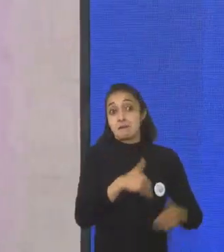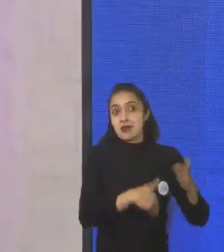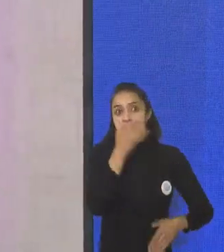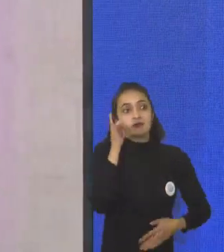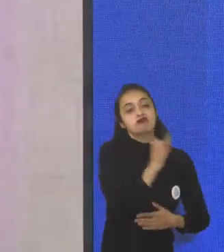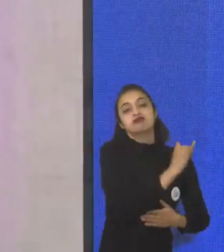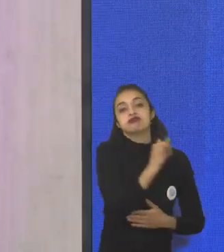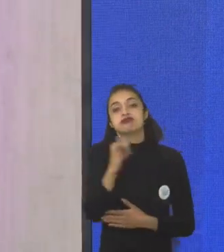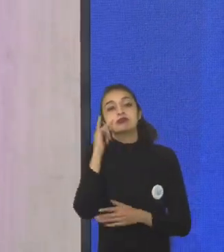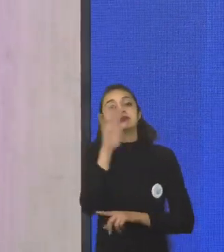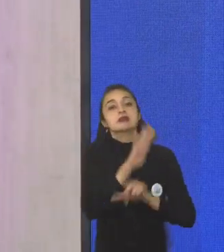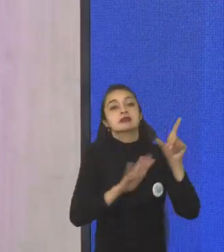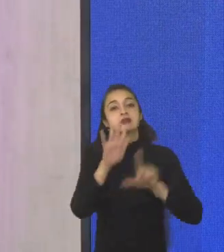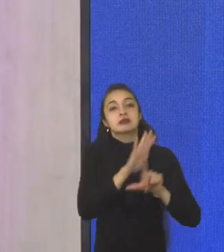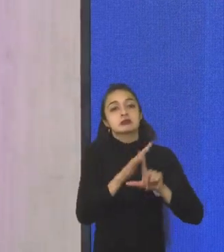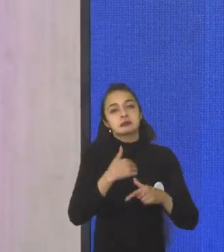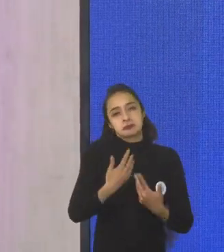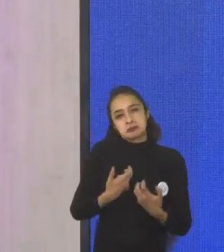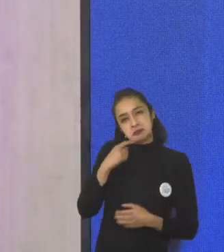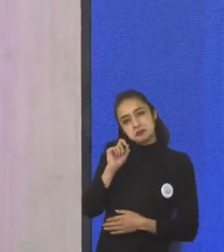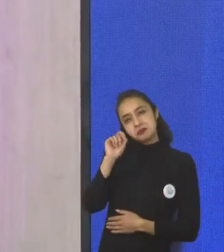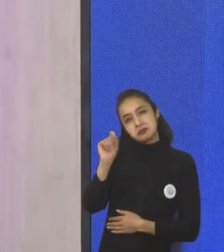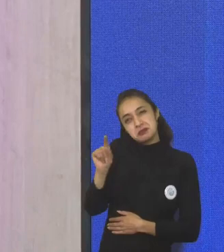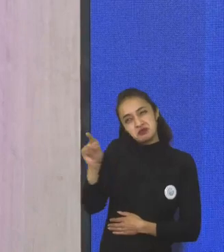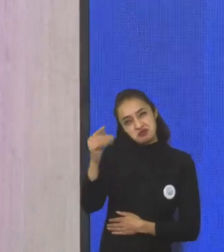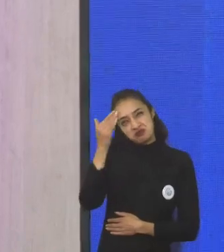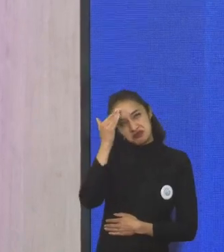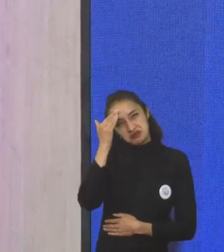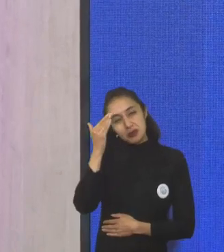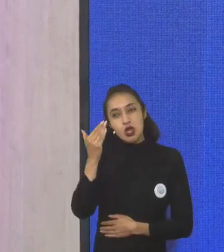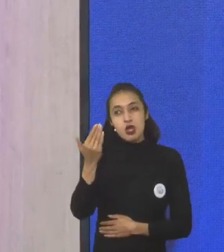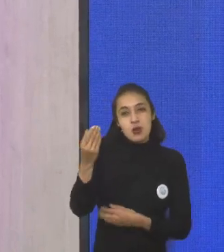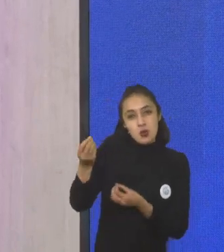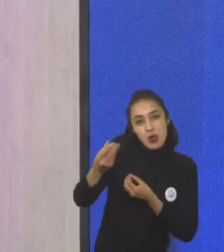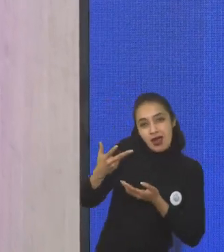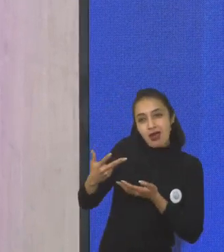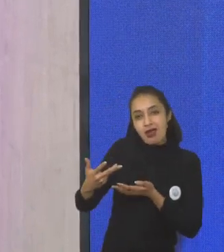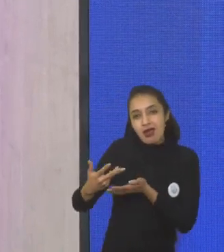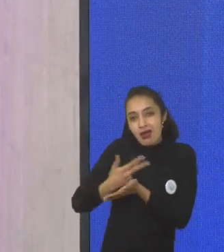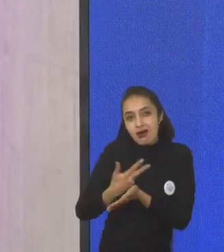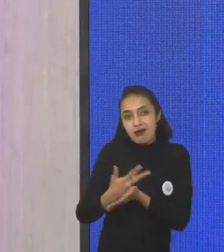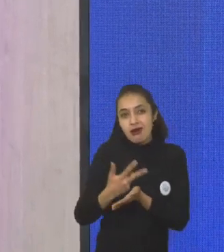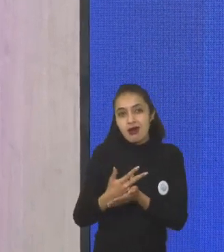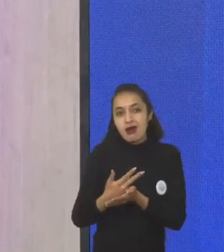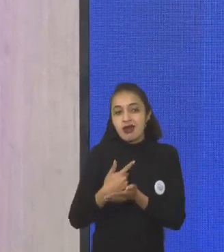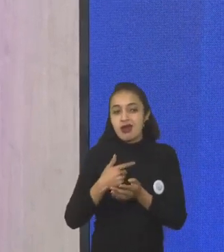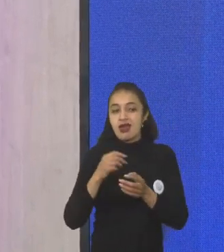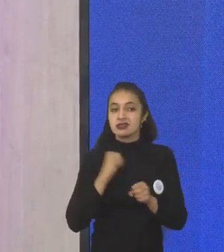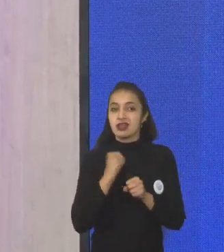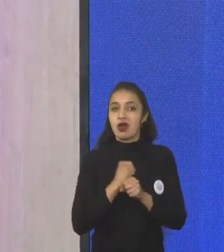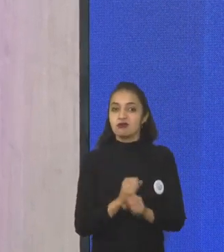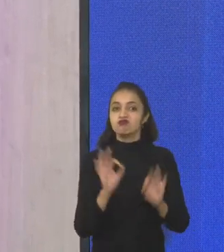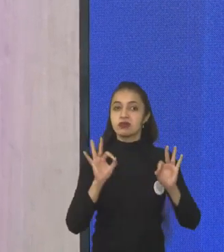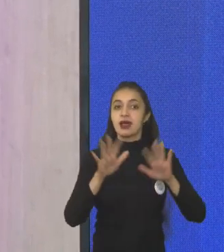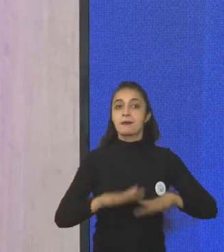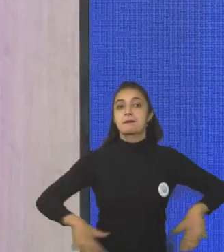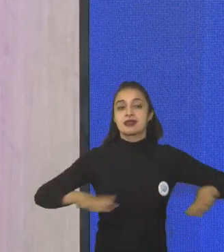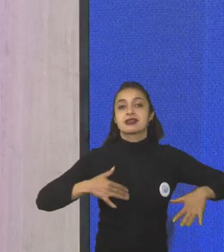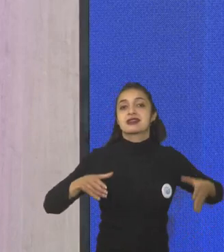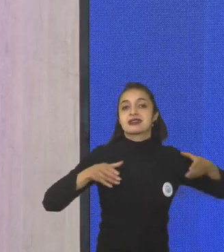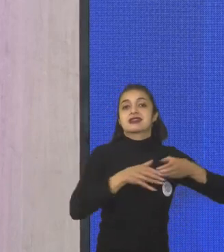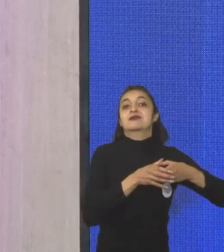queríamos preguntar más o menos si tienes como alguna clave para que haya unión y un buen trabajo y ambiente en